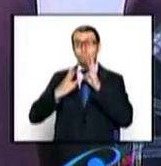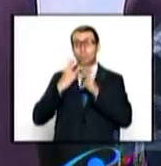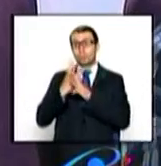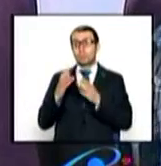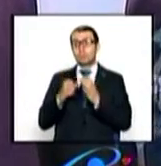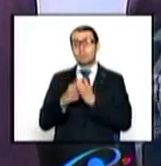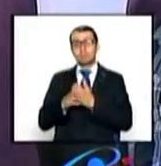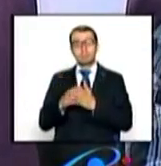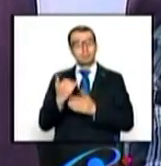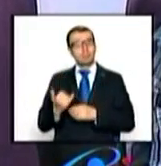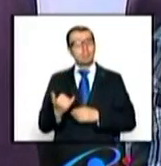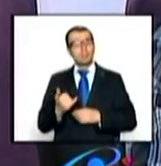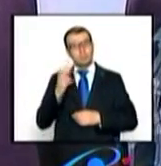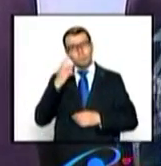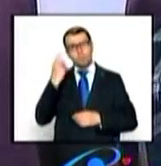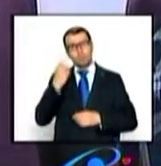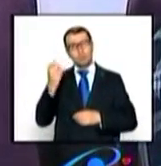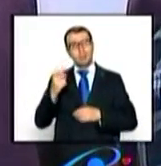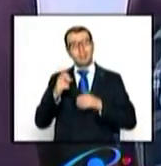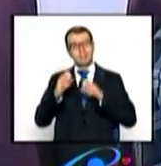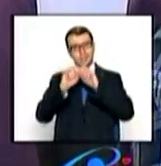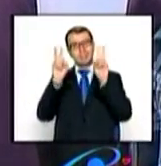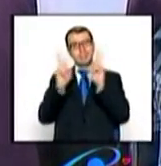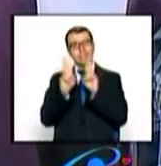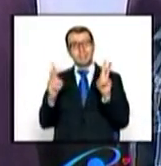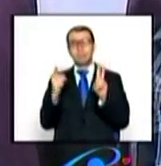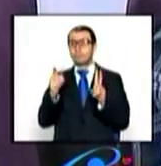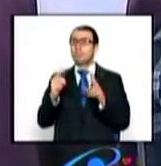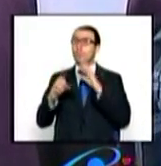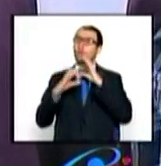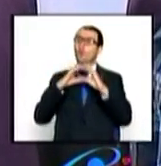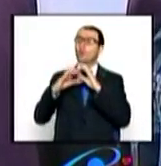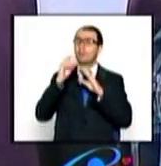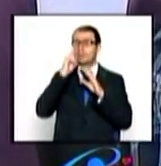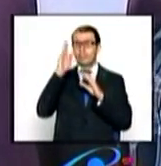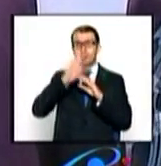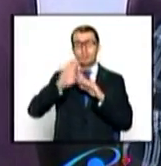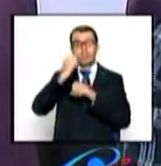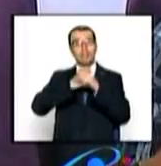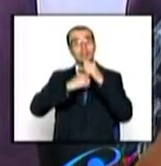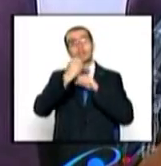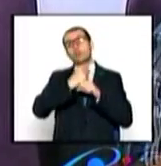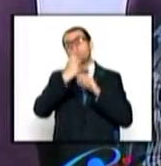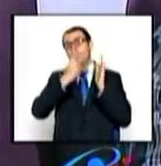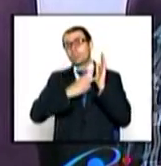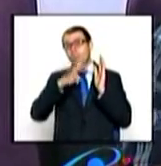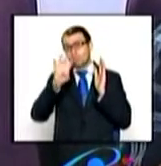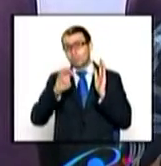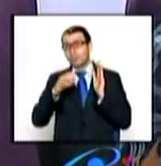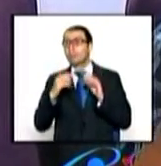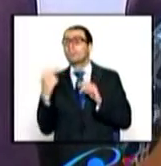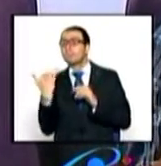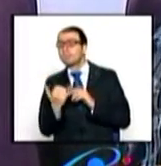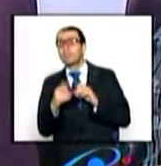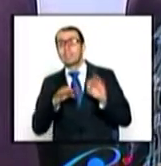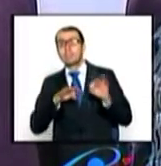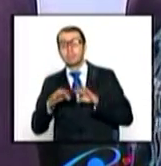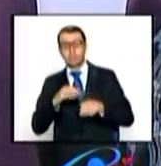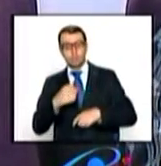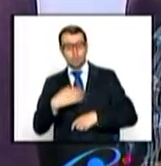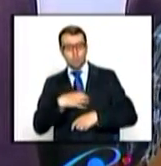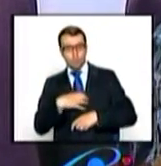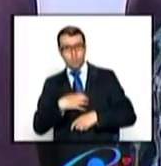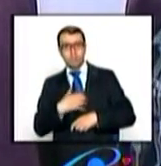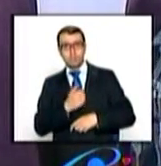Cardiología, ustedes pueden buscar en internet y hay un comunicado a nivel nacional en el 2009 en el cual especifican de que el corazón y las